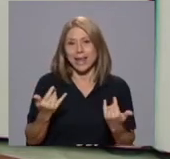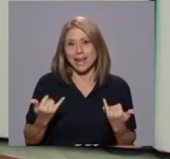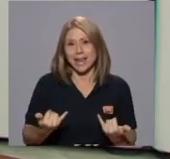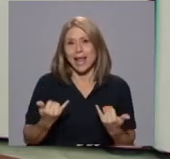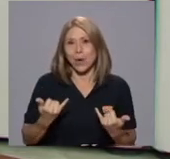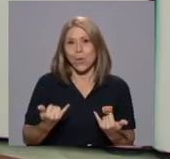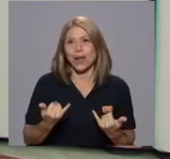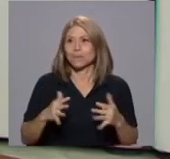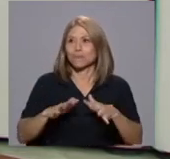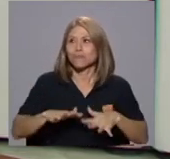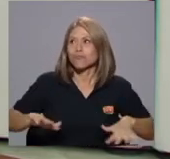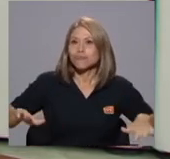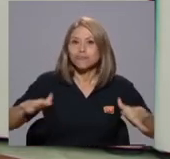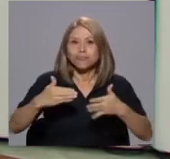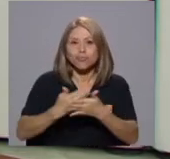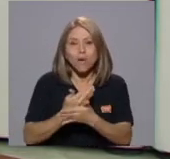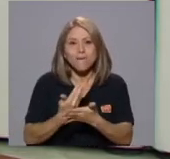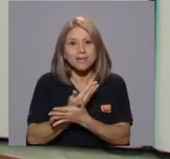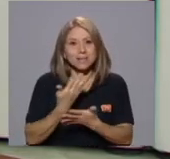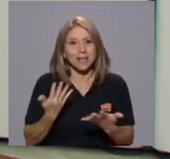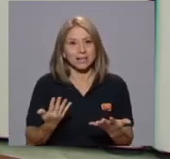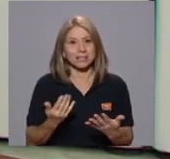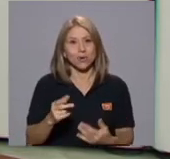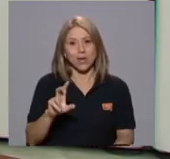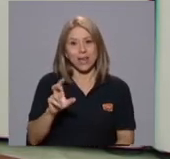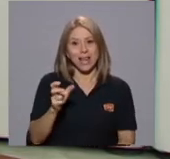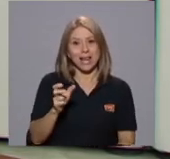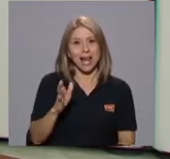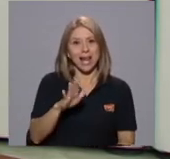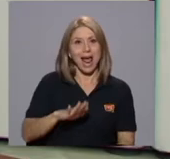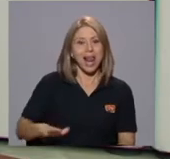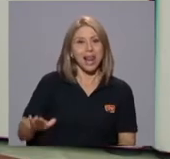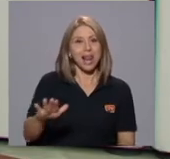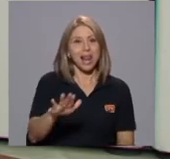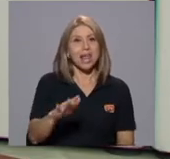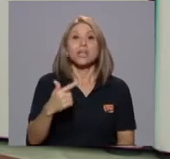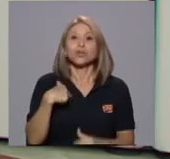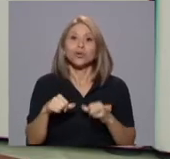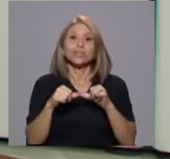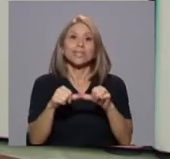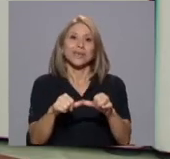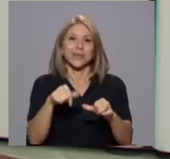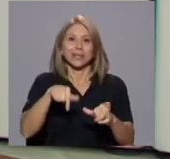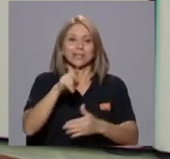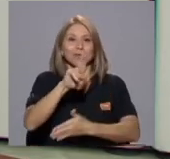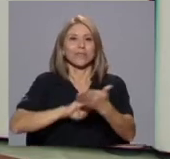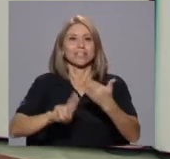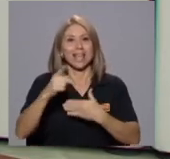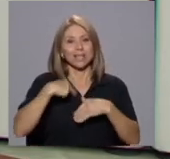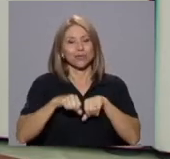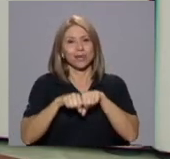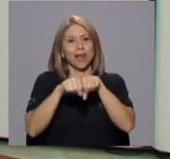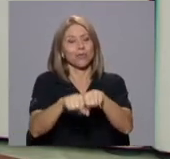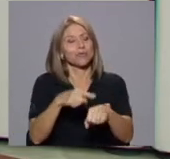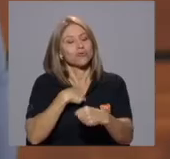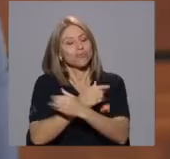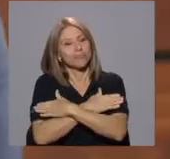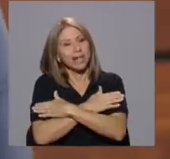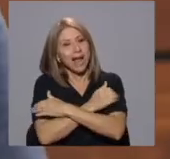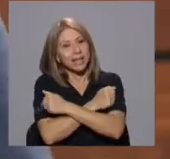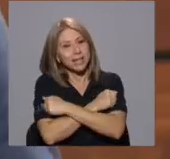hermosa instalación y el canal, pues que obviamente yo sigo en una universidad en la que yo me gradué, a la que le tengo un gran cariño, por